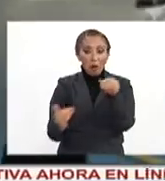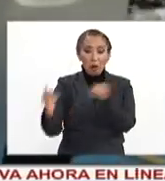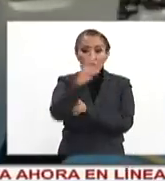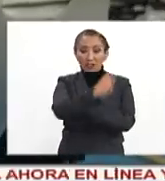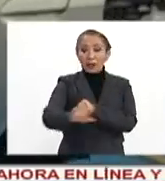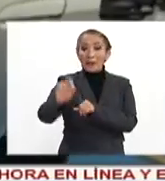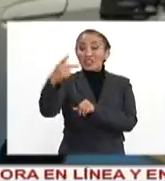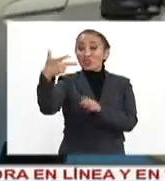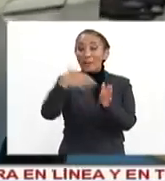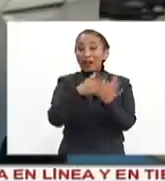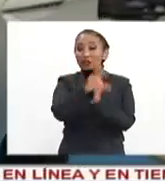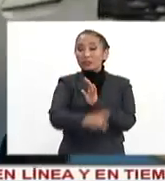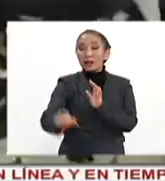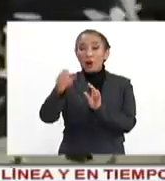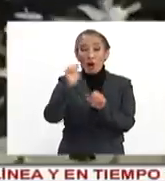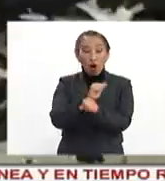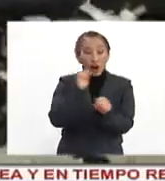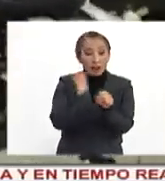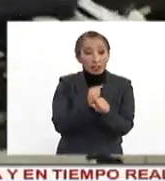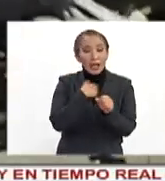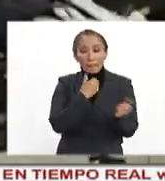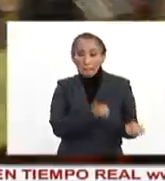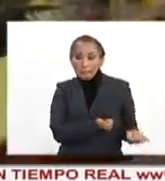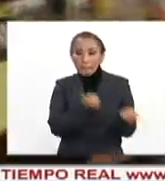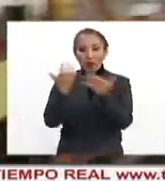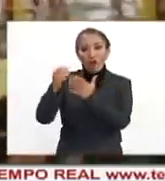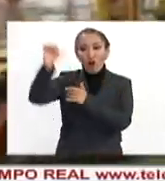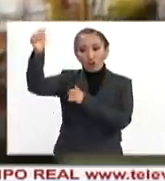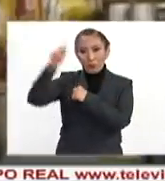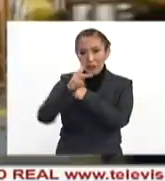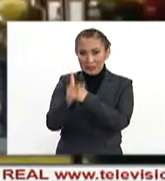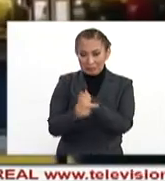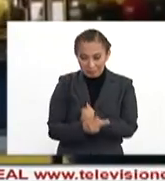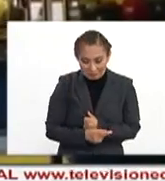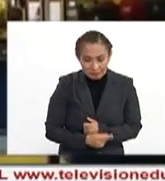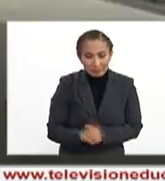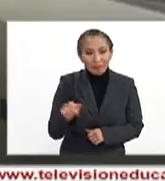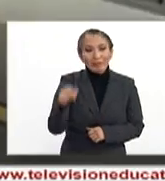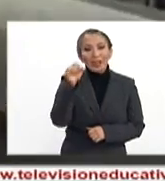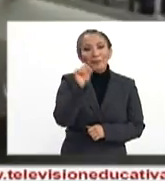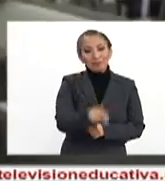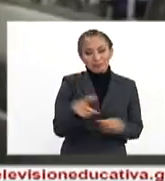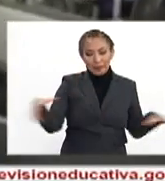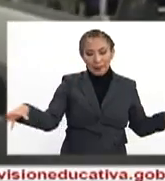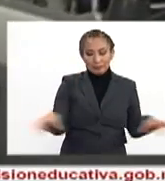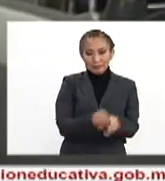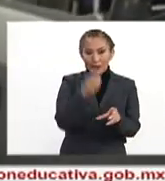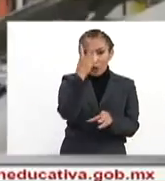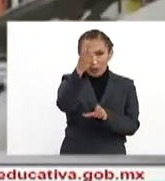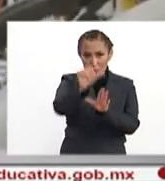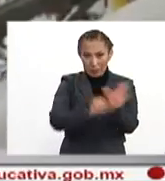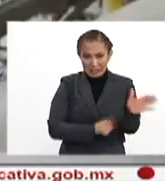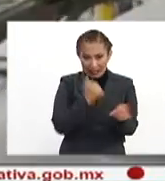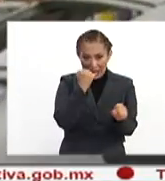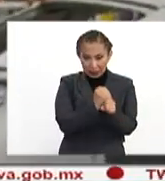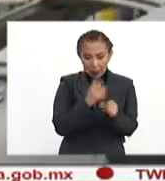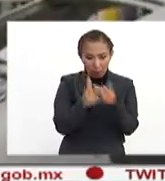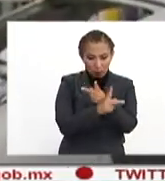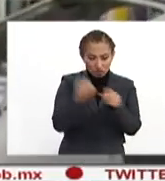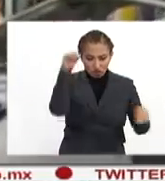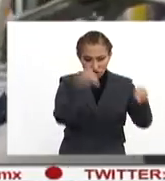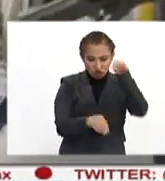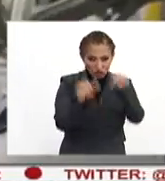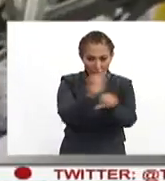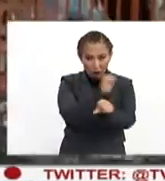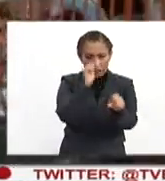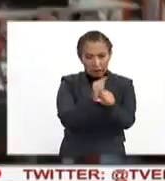de 228,800 vehículos que fueron exportados al extranjero. En el acumulado del primer cuatrimestre del año, la producción